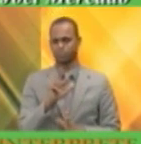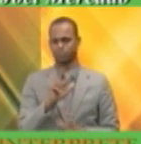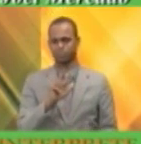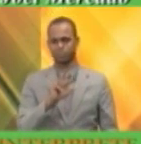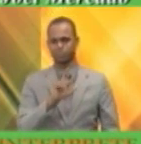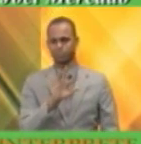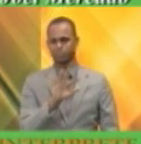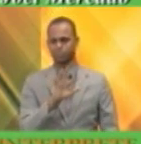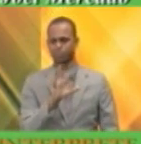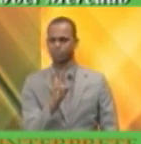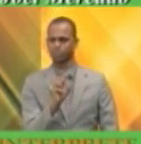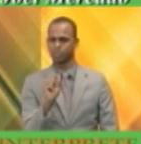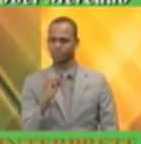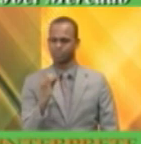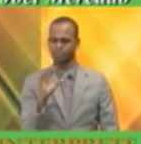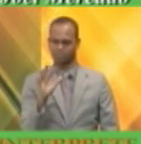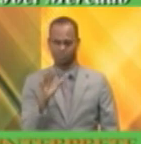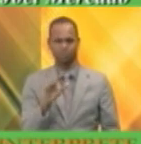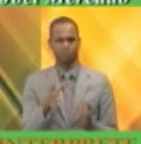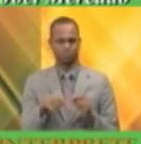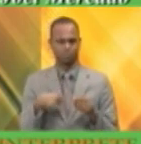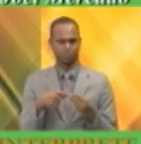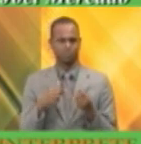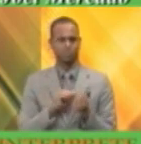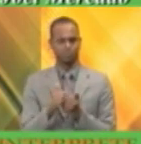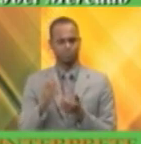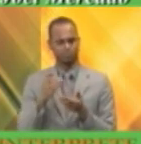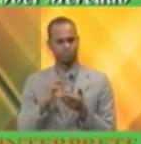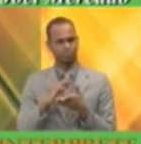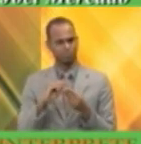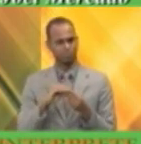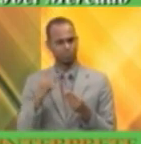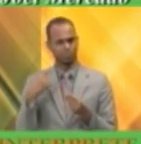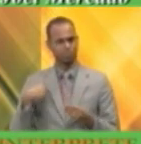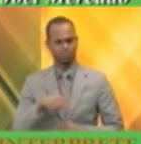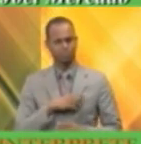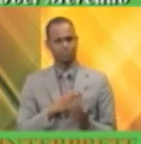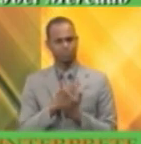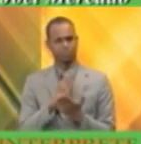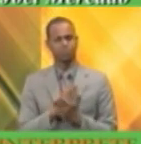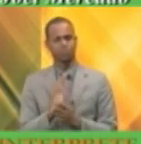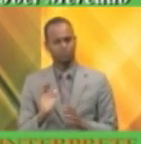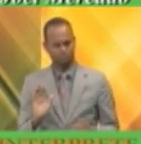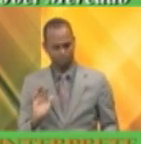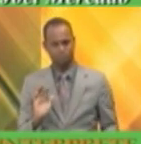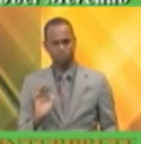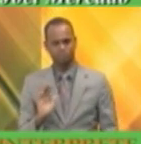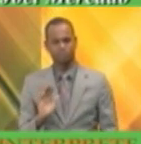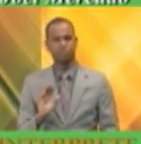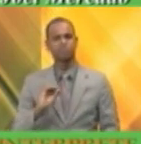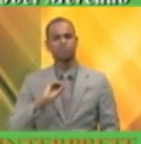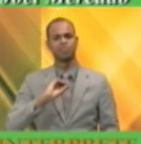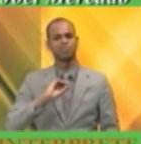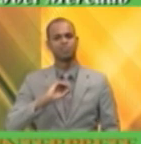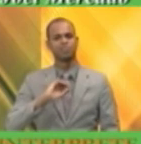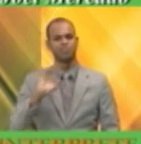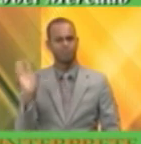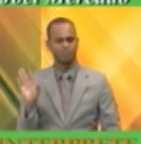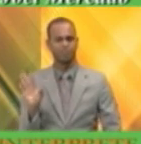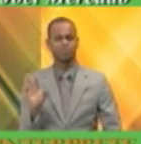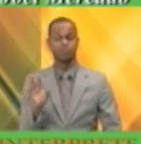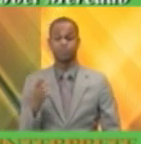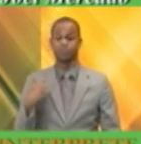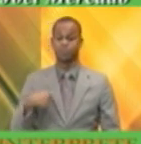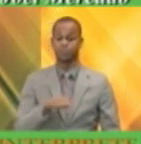356-05 sobre deporte dice que también tenemos derecho a hacer el deporte, ¿verdad? Entonces, evidentemente que la